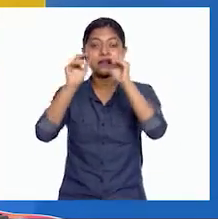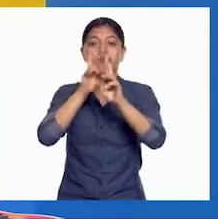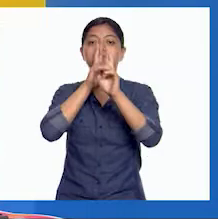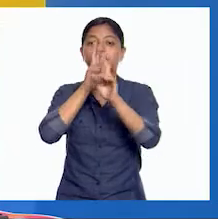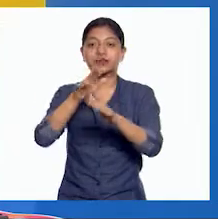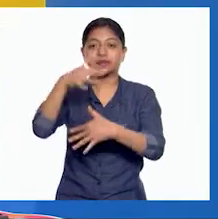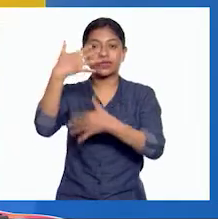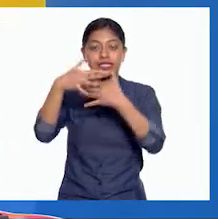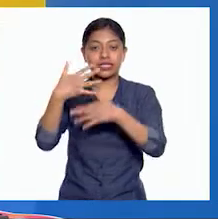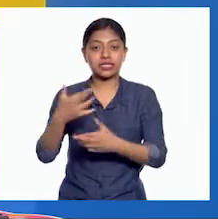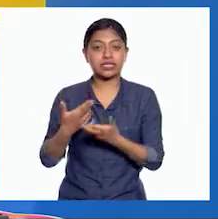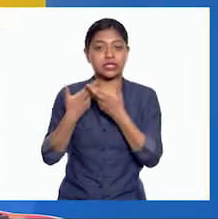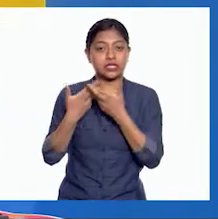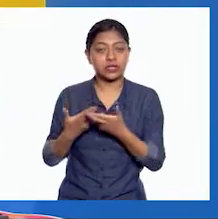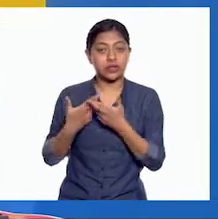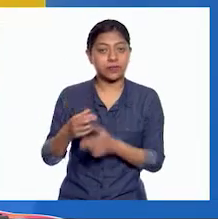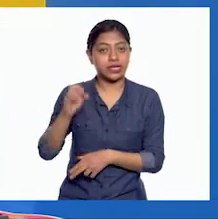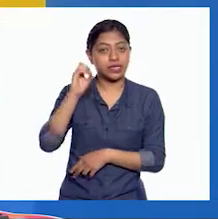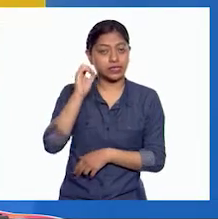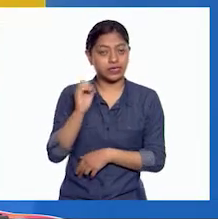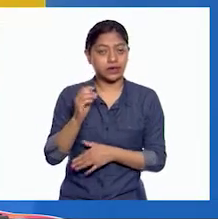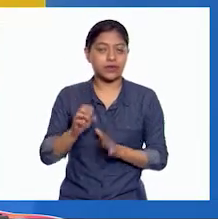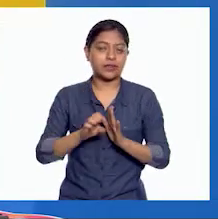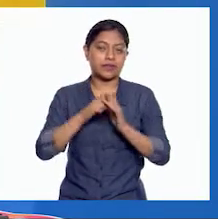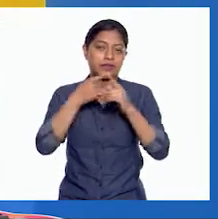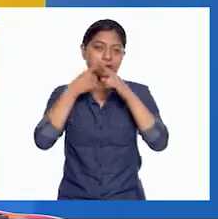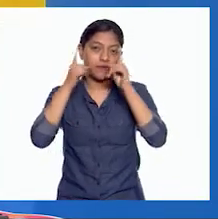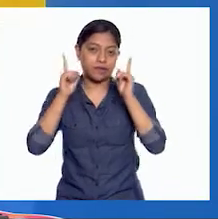residuo 0. Ahora, si divido